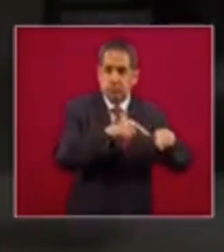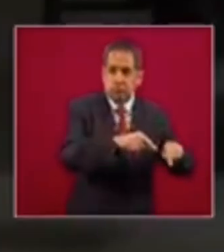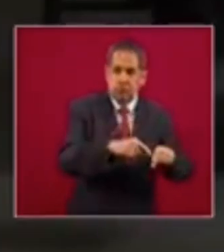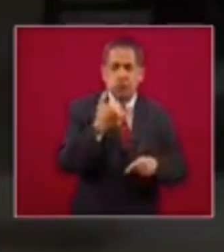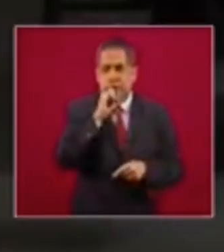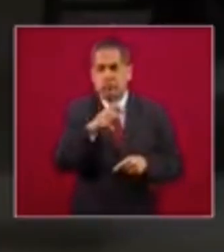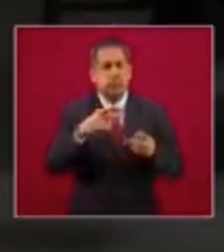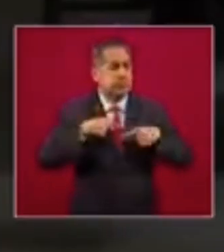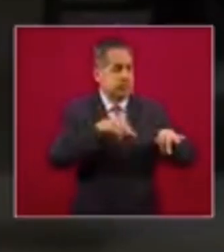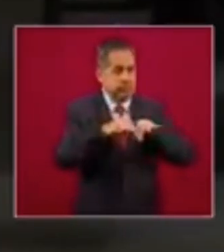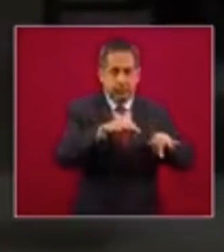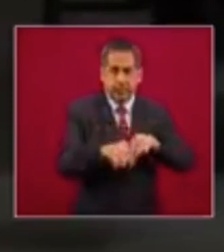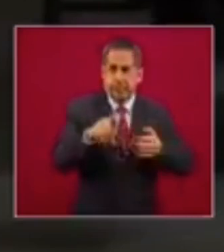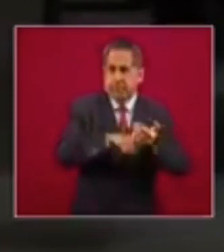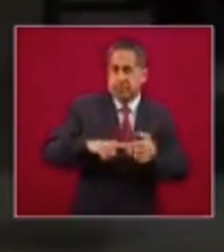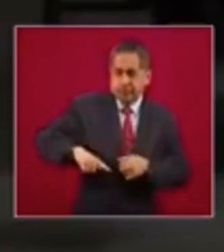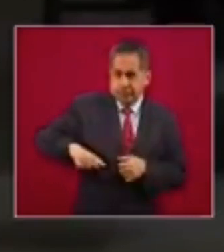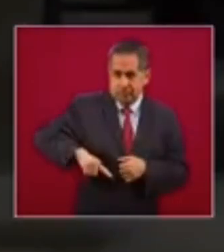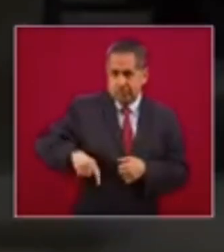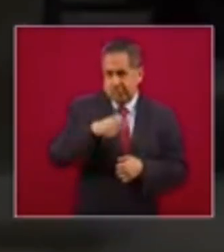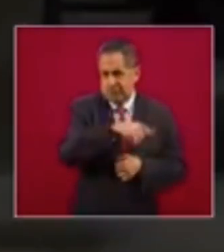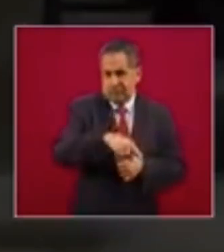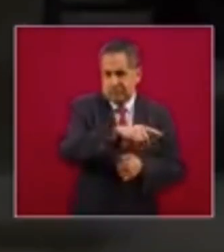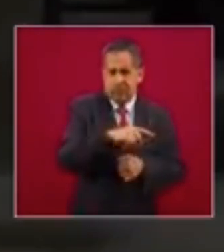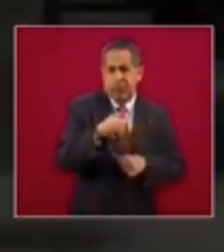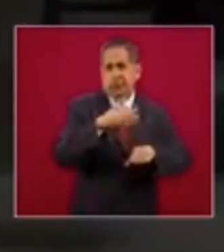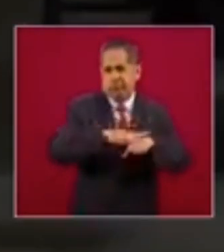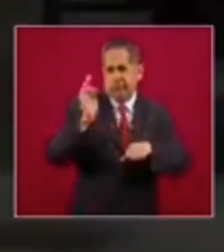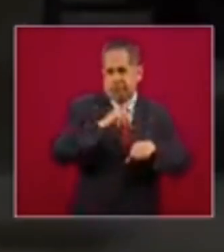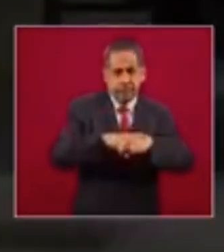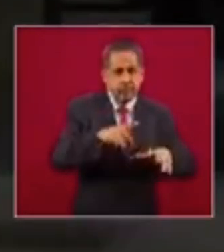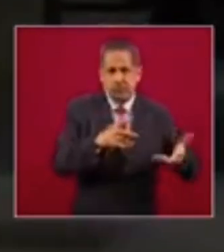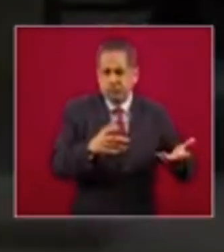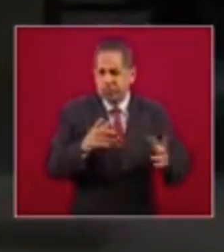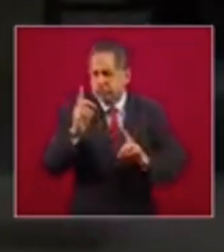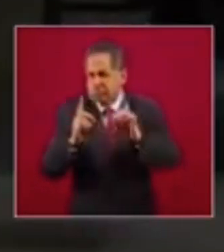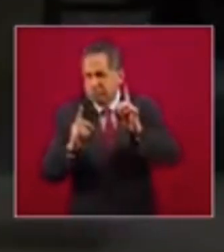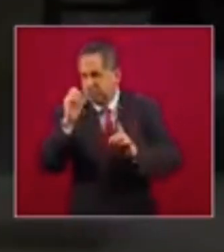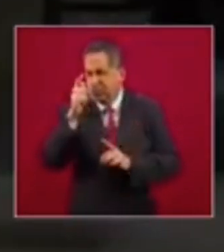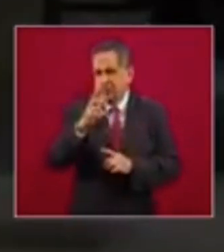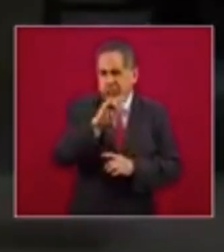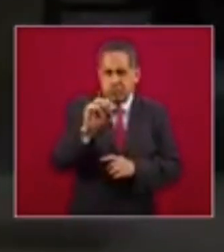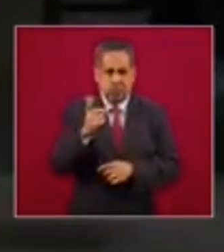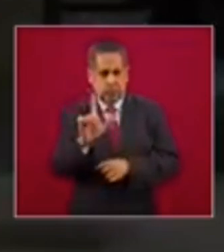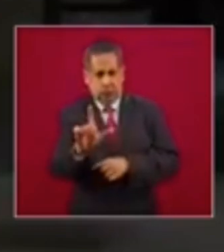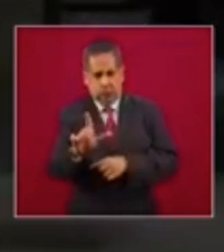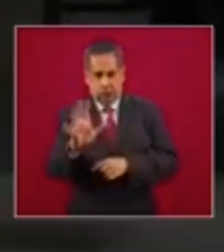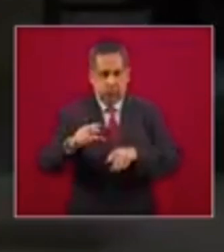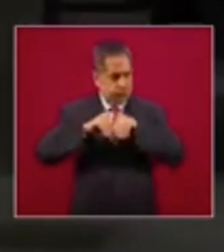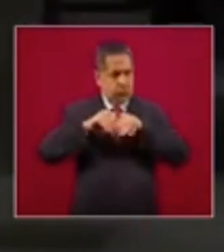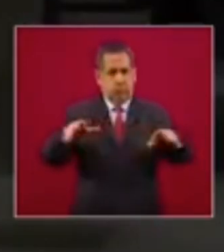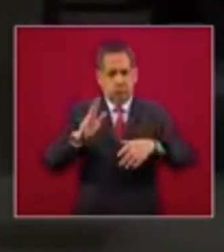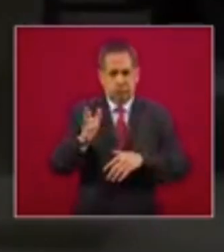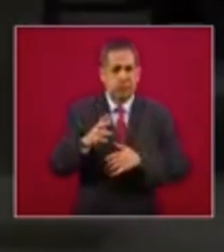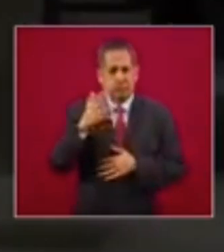de los trabajadores al servicio del Estado, los trabajadores de la administración pública, hay dudas sobre si regresan, este decreto que se había dicho